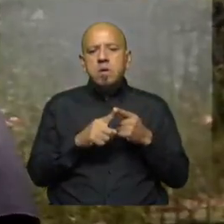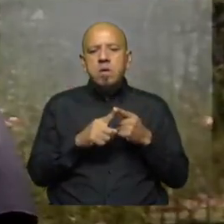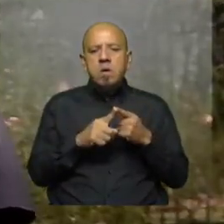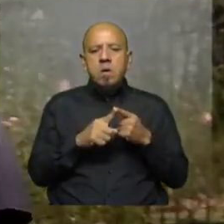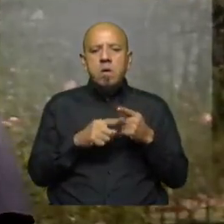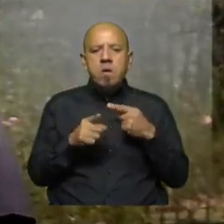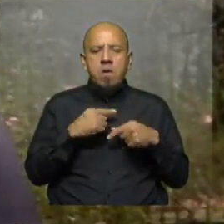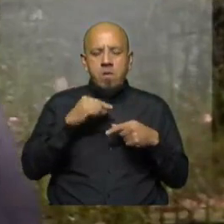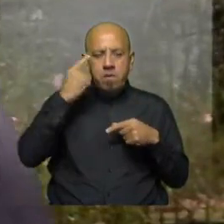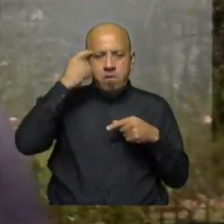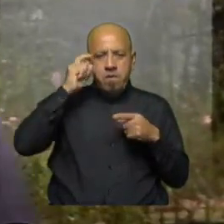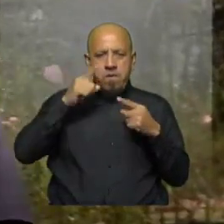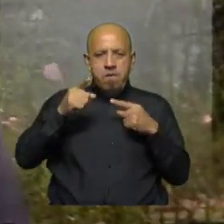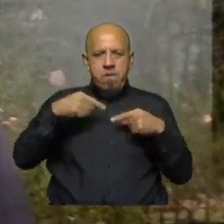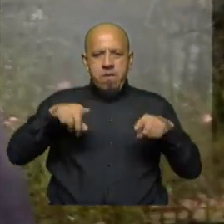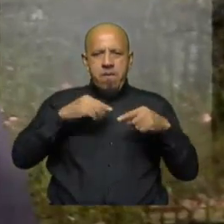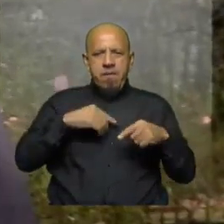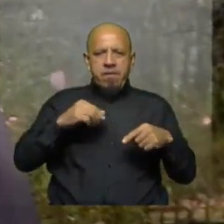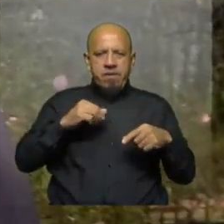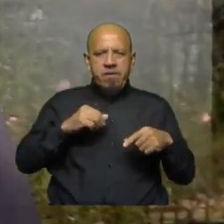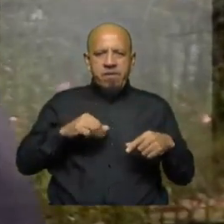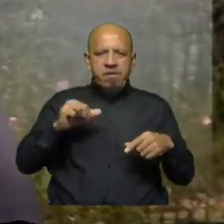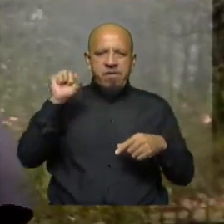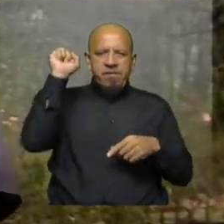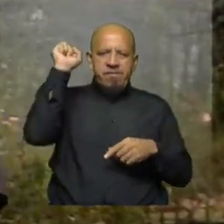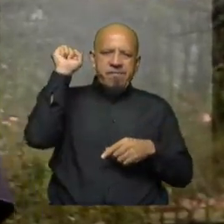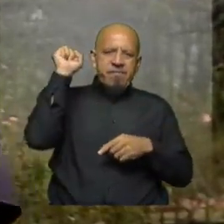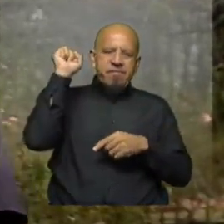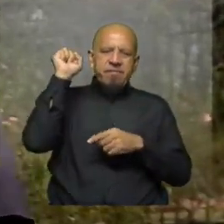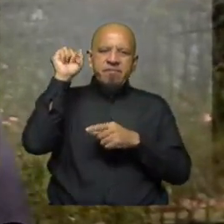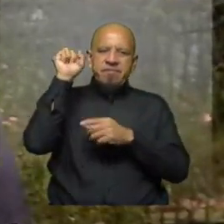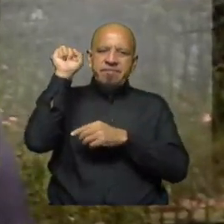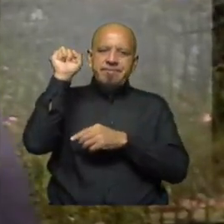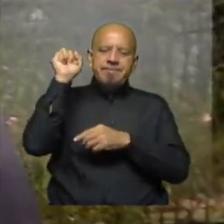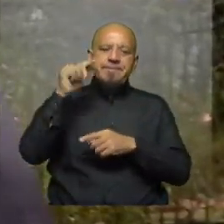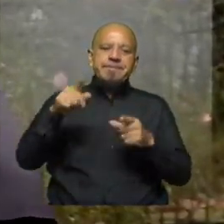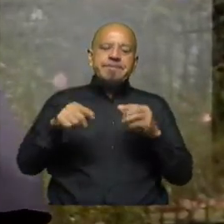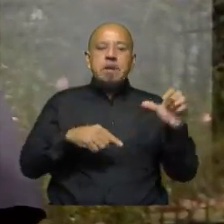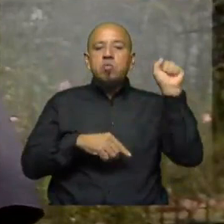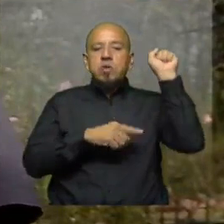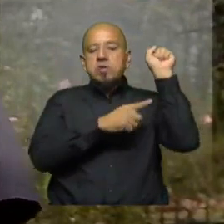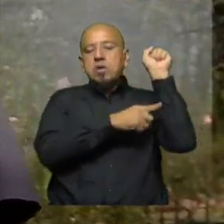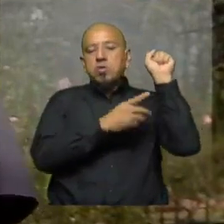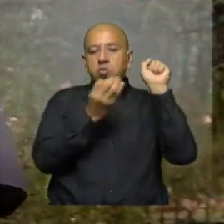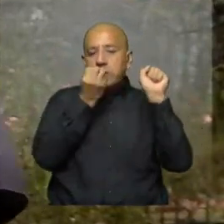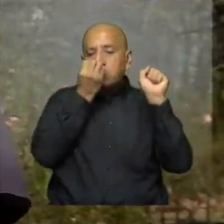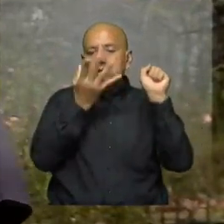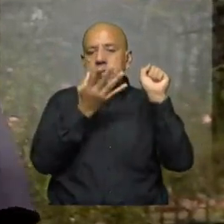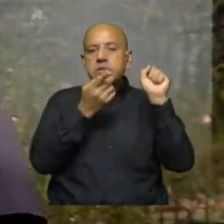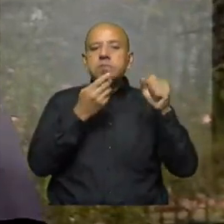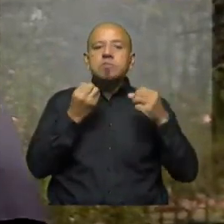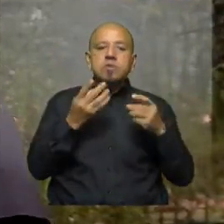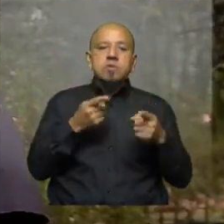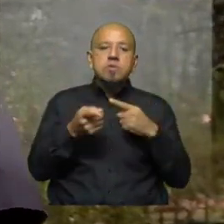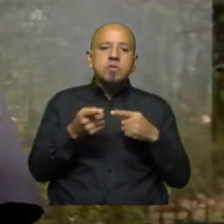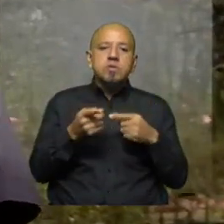su ideología con un puño izquierdo sosteniendo una rosa, ¿no? En referencia a la Rosa Luxemburgo. Quizás por eso